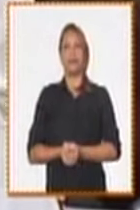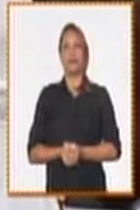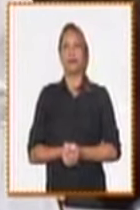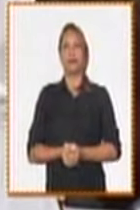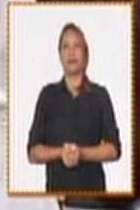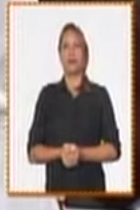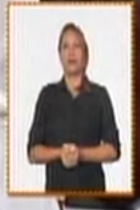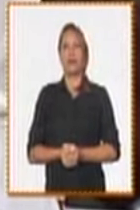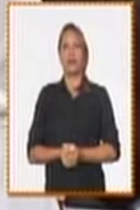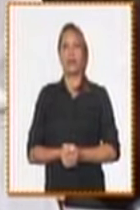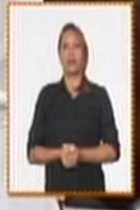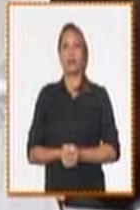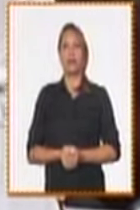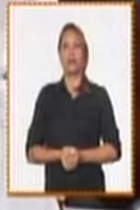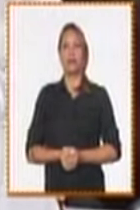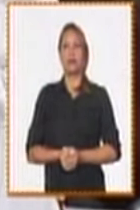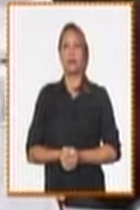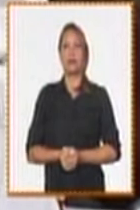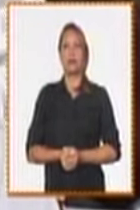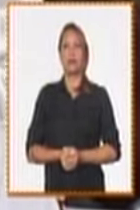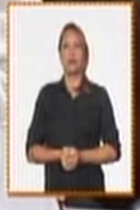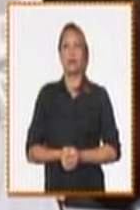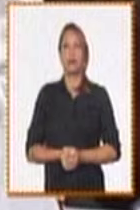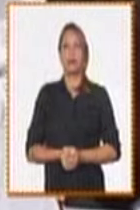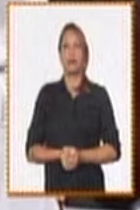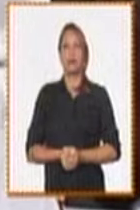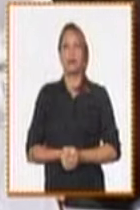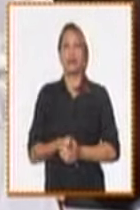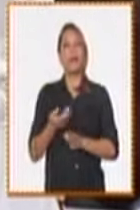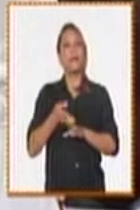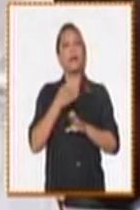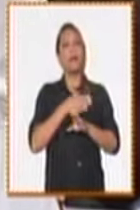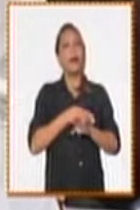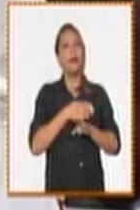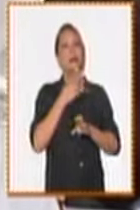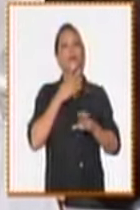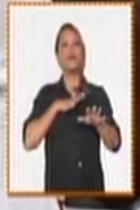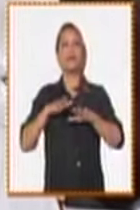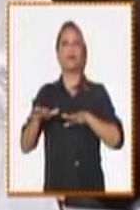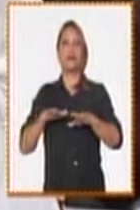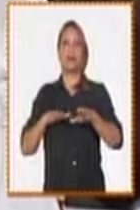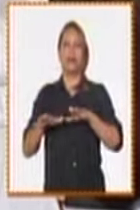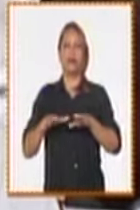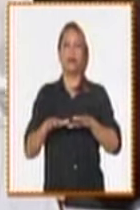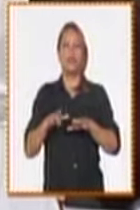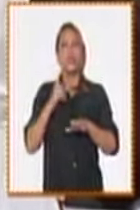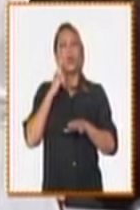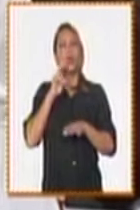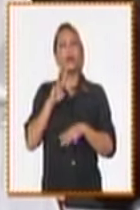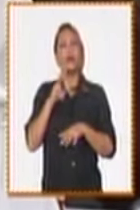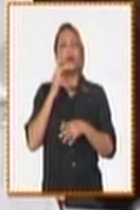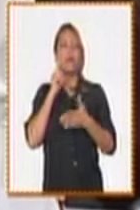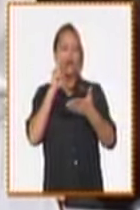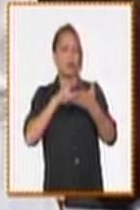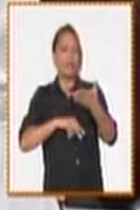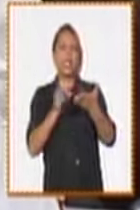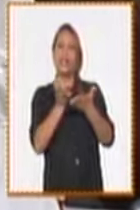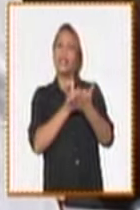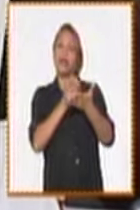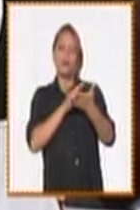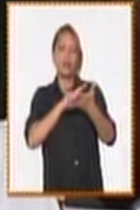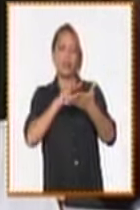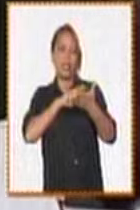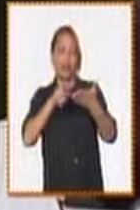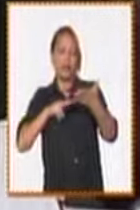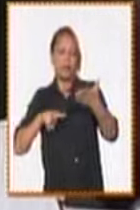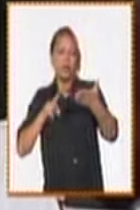a ese momento tuvo que transcurrir una preparación. Y cuando nosotros analizamos y vemos muchos libros de texto, se nos dice,